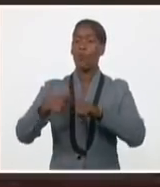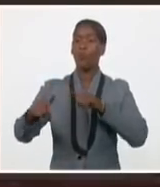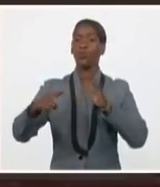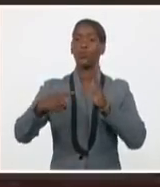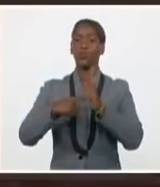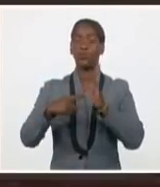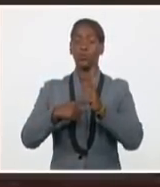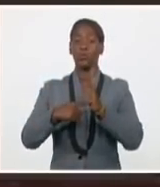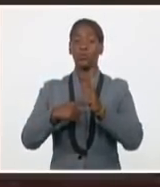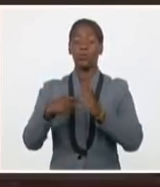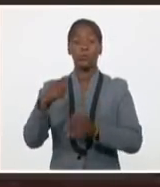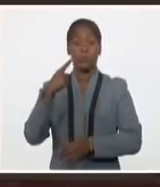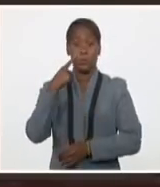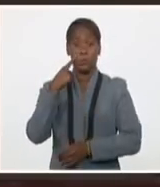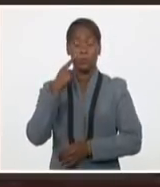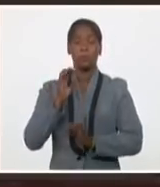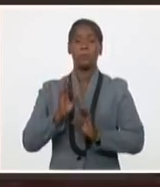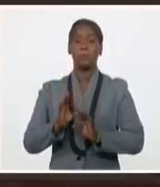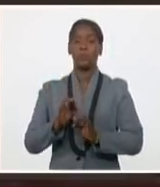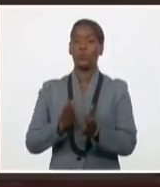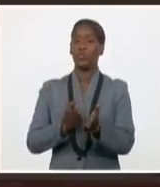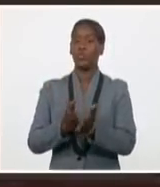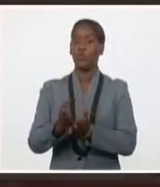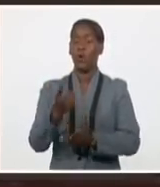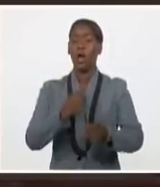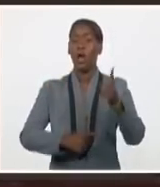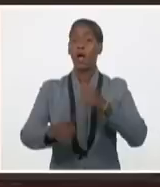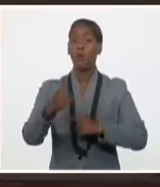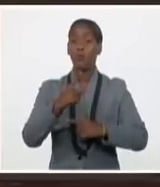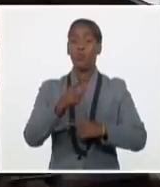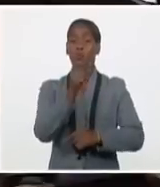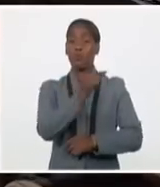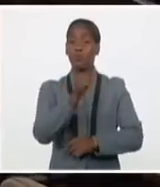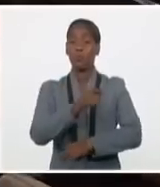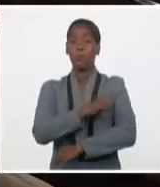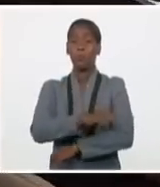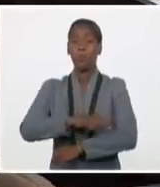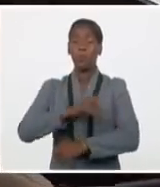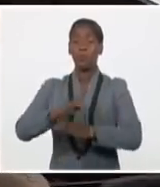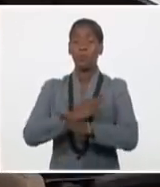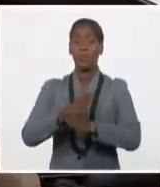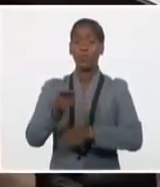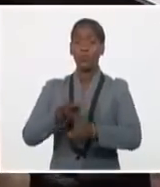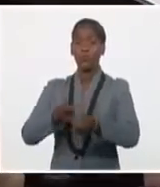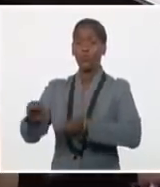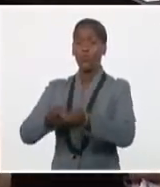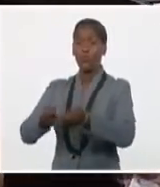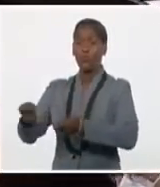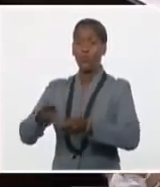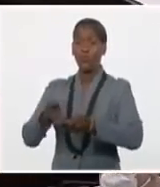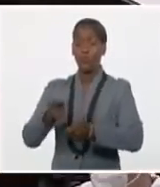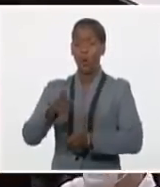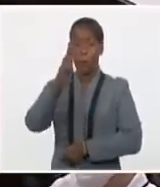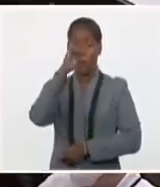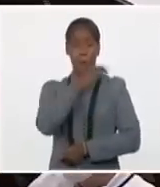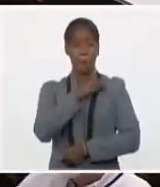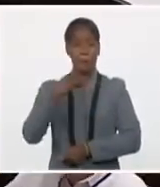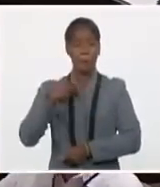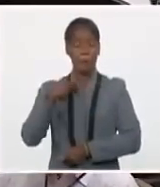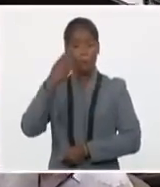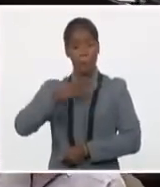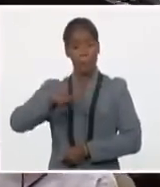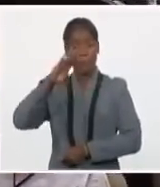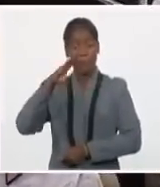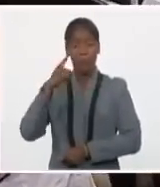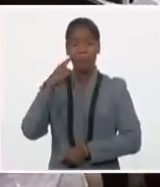inmoral campaña desatada contra la cooperación médica internacional de Cuba. Una trayectoria que no tiene comparación en el mundo